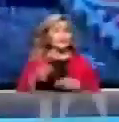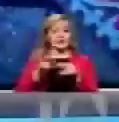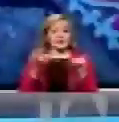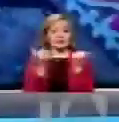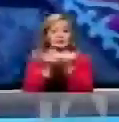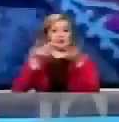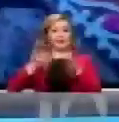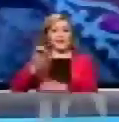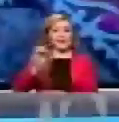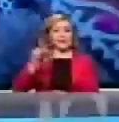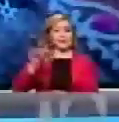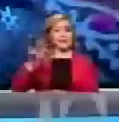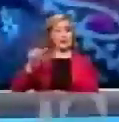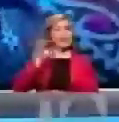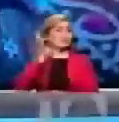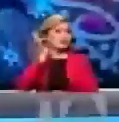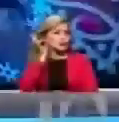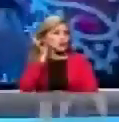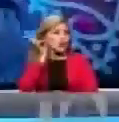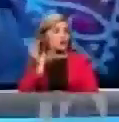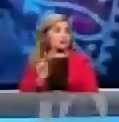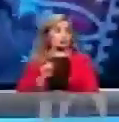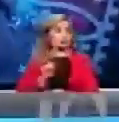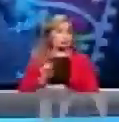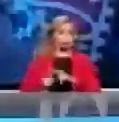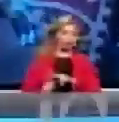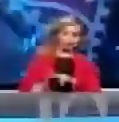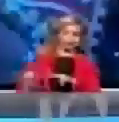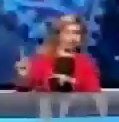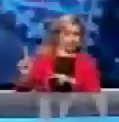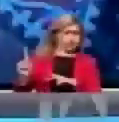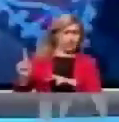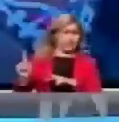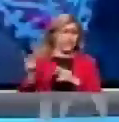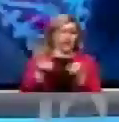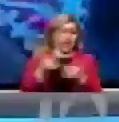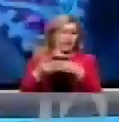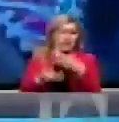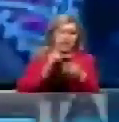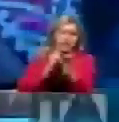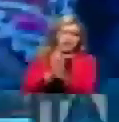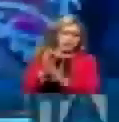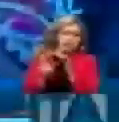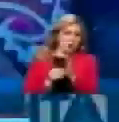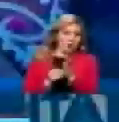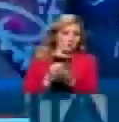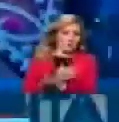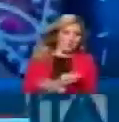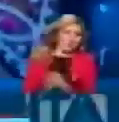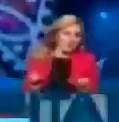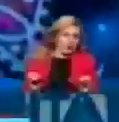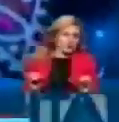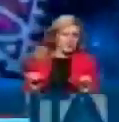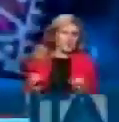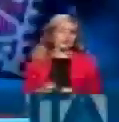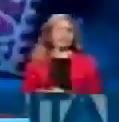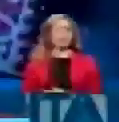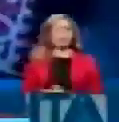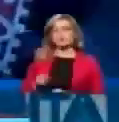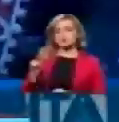exasambleísta Sofía Espín puede regresar al país luego de que se ejecutoriara el auto de sobreseimiento emitido por el juez nacional Iván Saquicela.